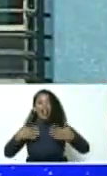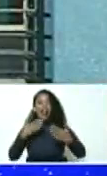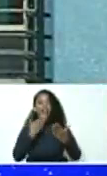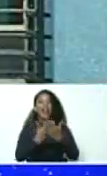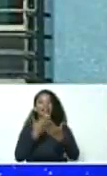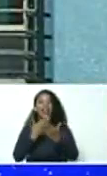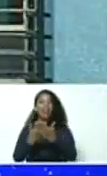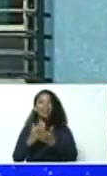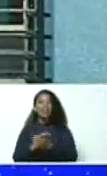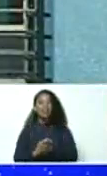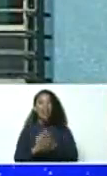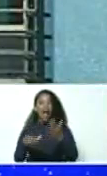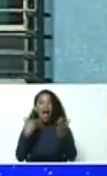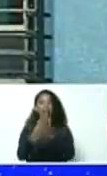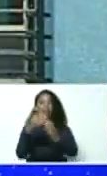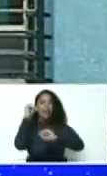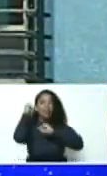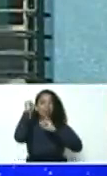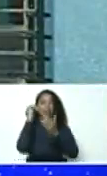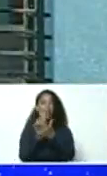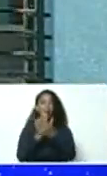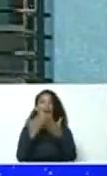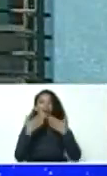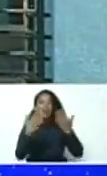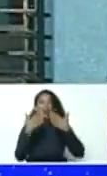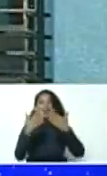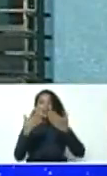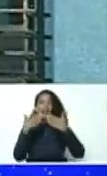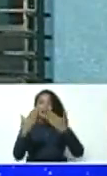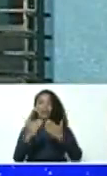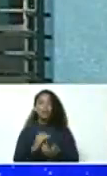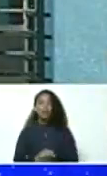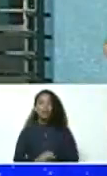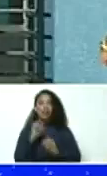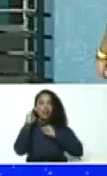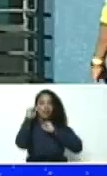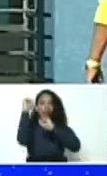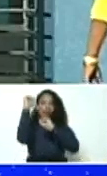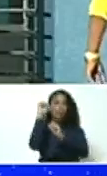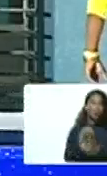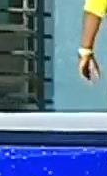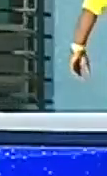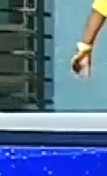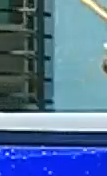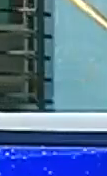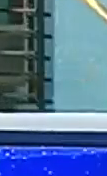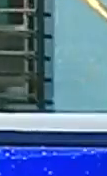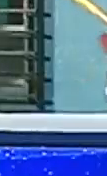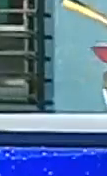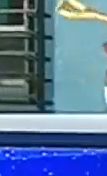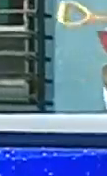gracias. ¡Hasta la victoria siempre! Gracias, gracias. Venceremos.